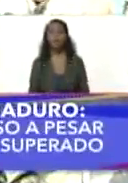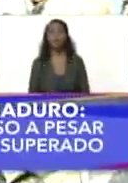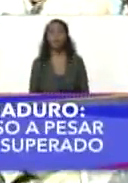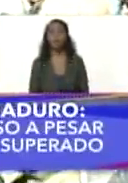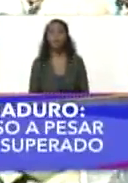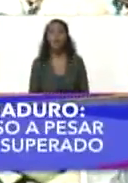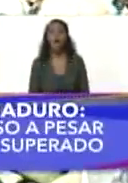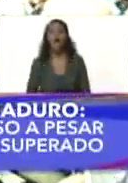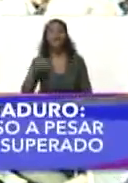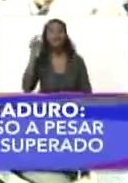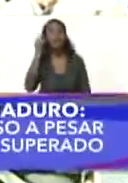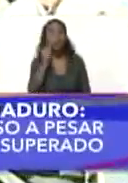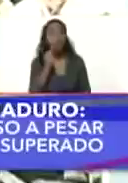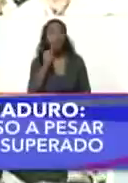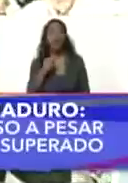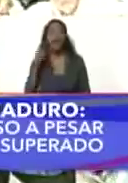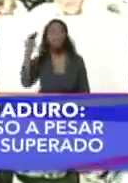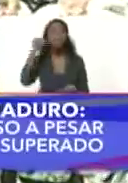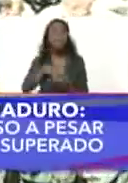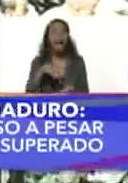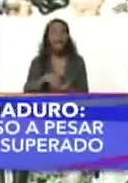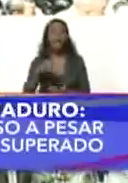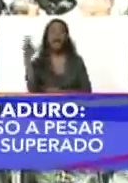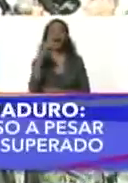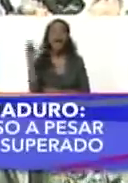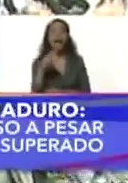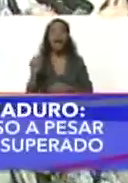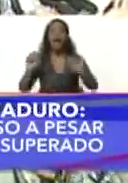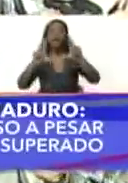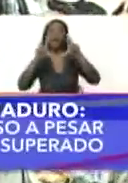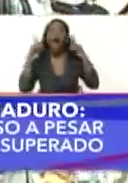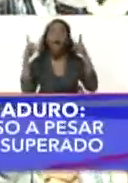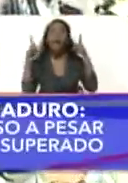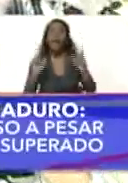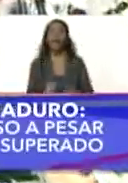a Sucre, a Miranda, a Caracas, a La Guaira.